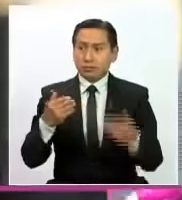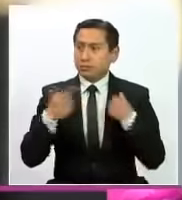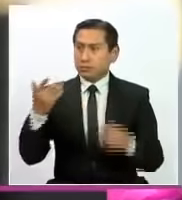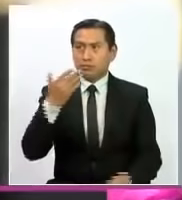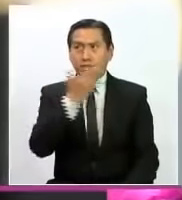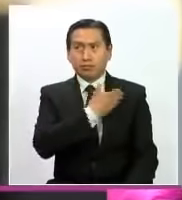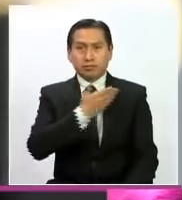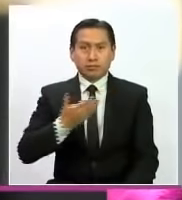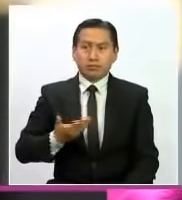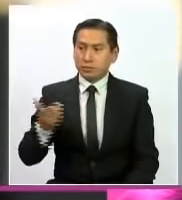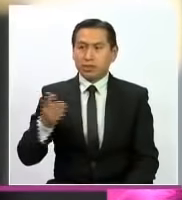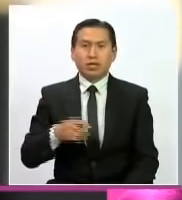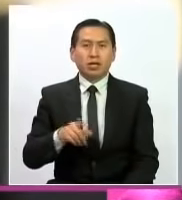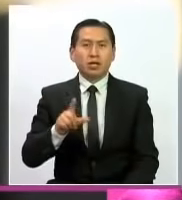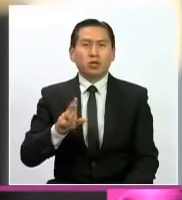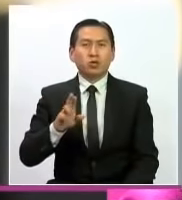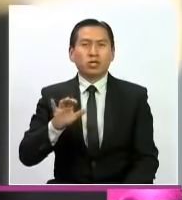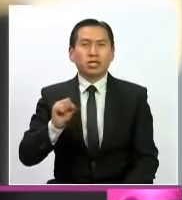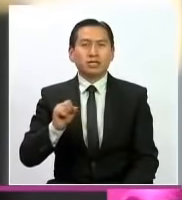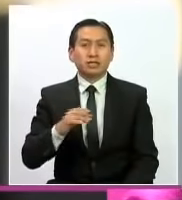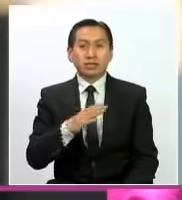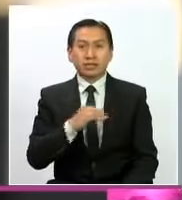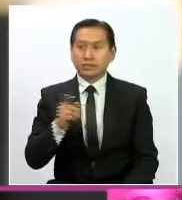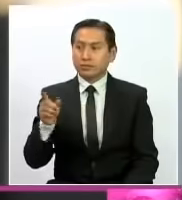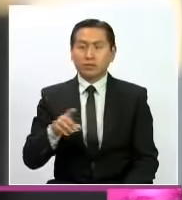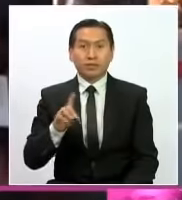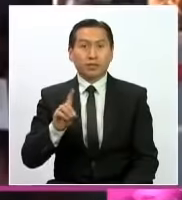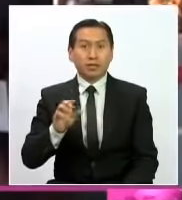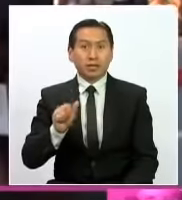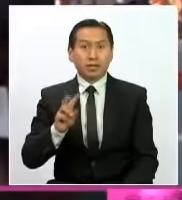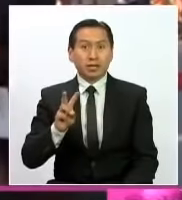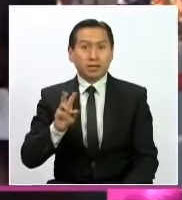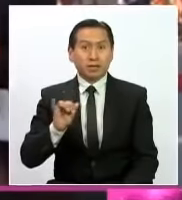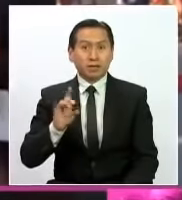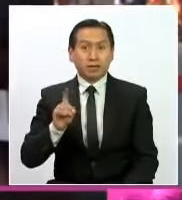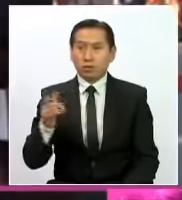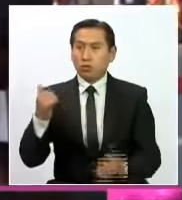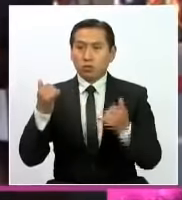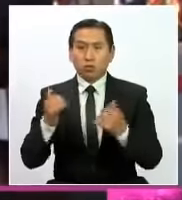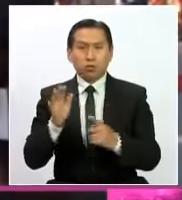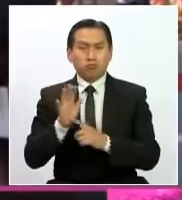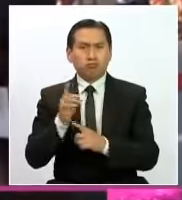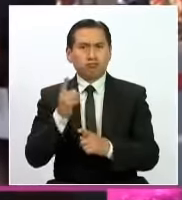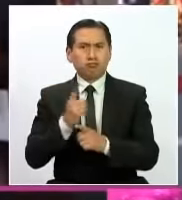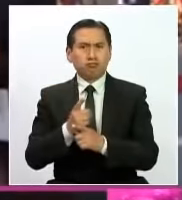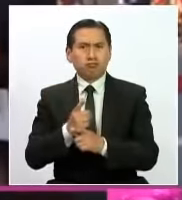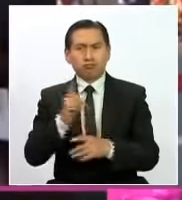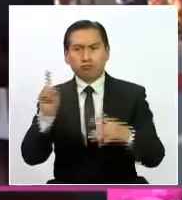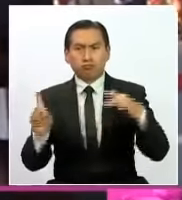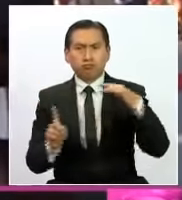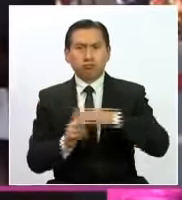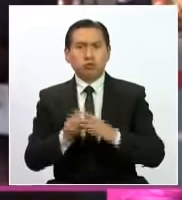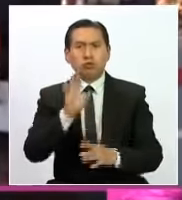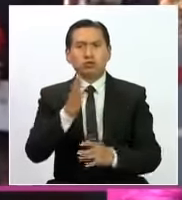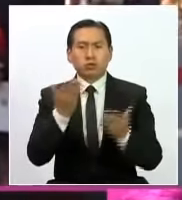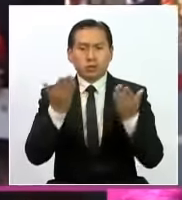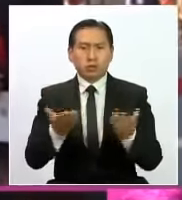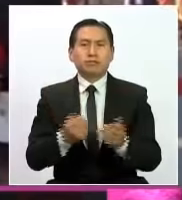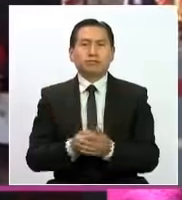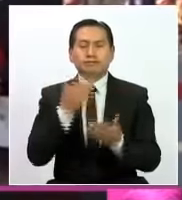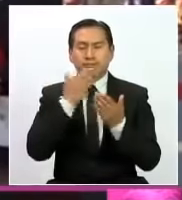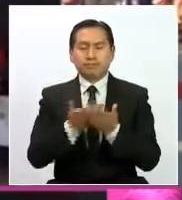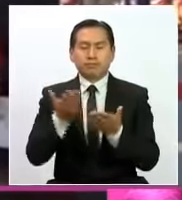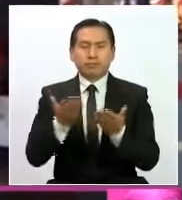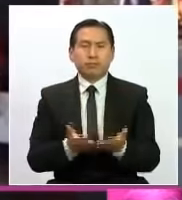presidente Luis Arce Catacora y David Choquehuanca hoy se ve reflejada con el apoyo y la presencia de usted. Sea bienvenido,